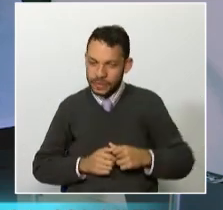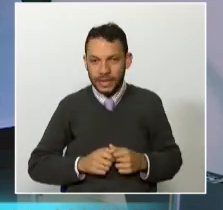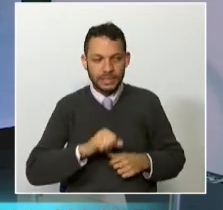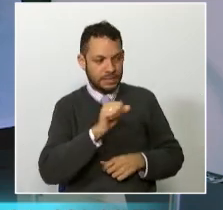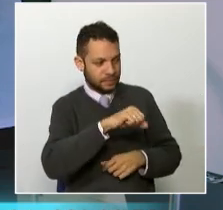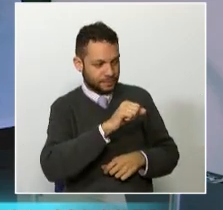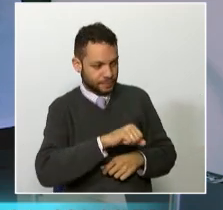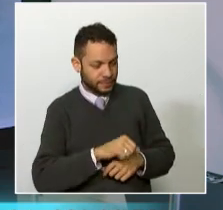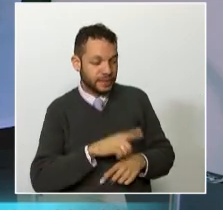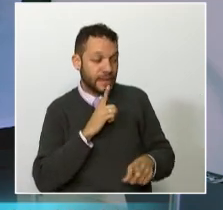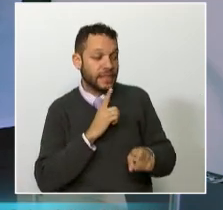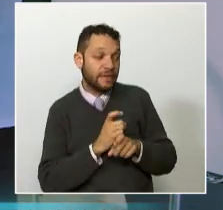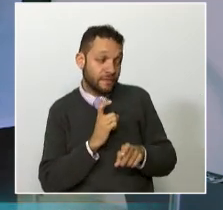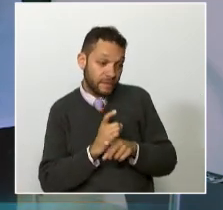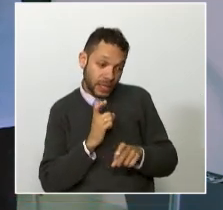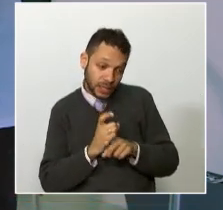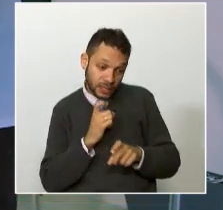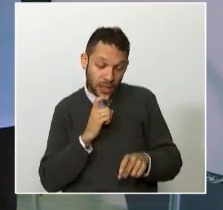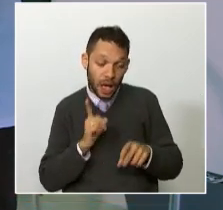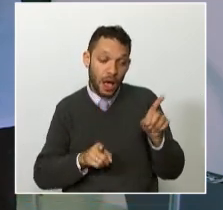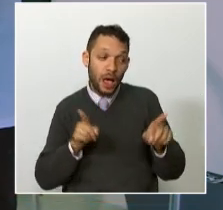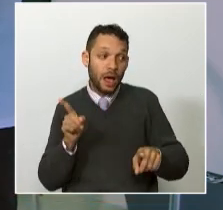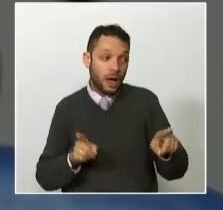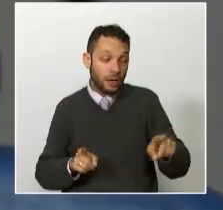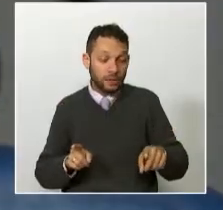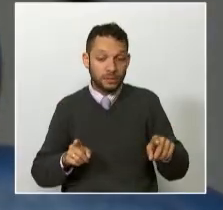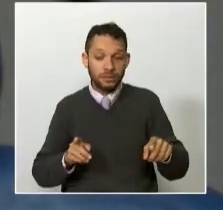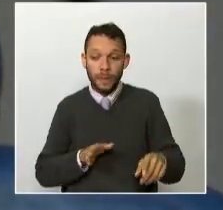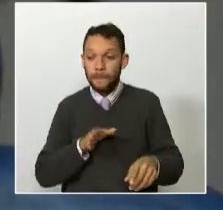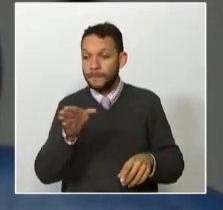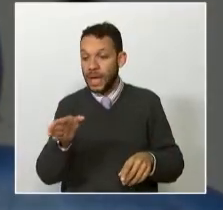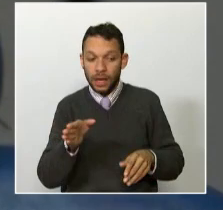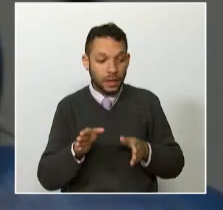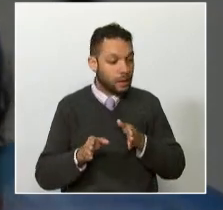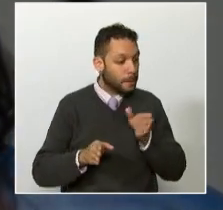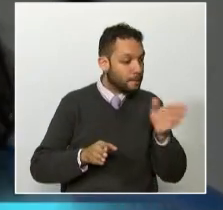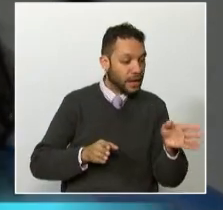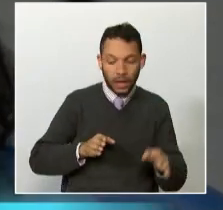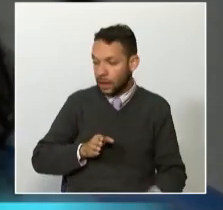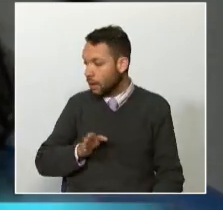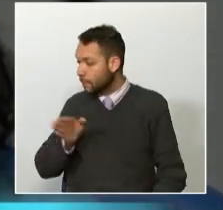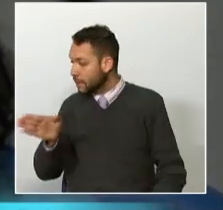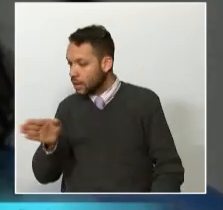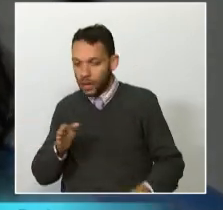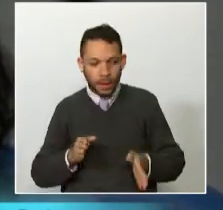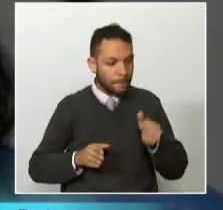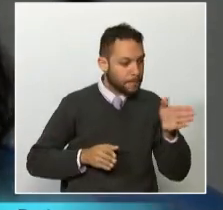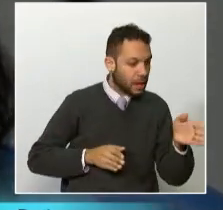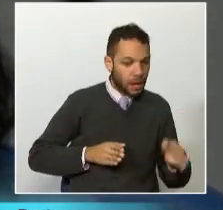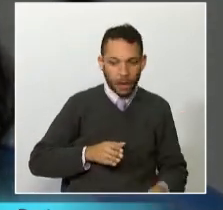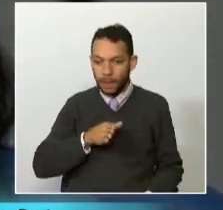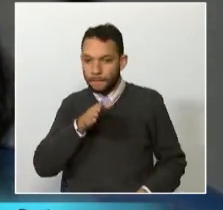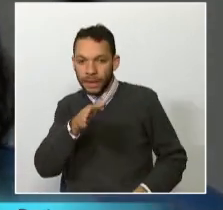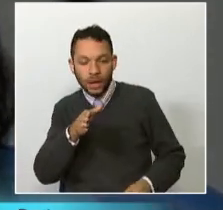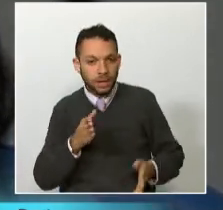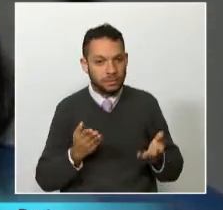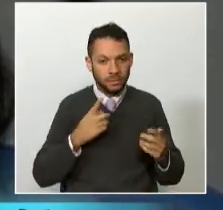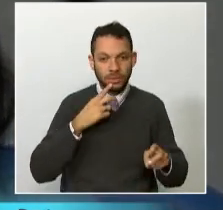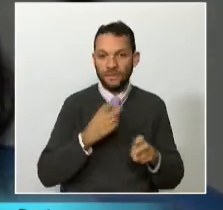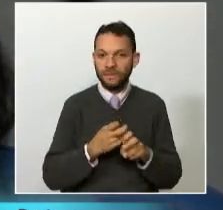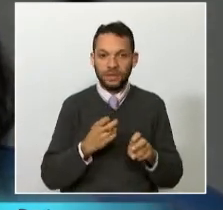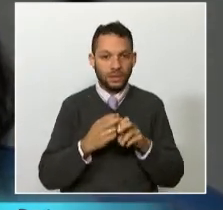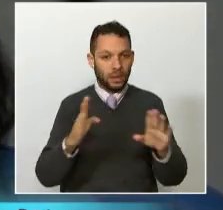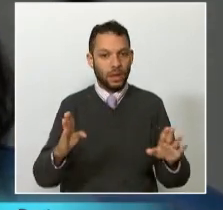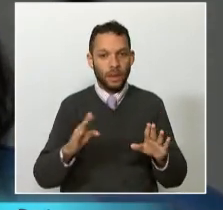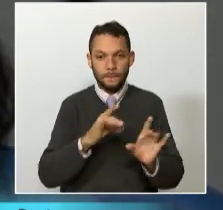como decíamos ahora, deambulan como por mucho consultorio, porque se puede referir a la zona periauricular. Entonces, muchas